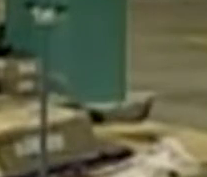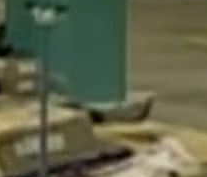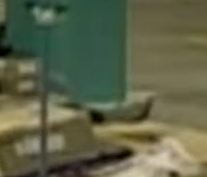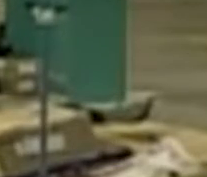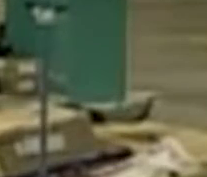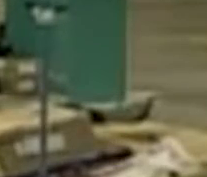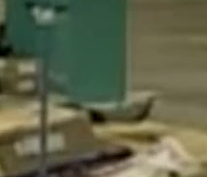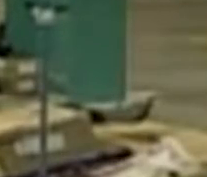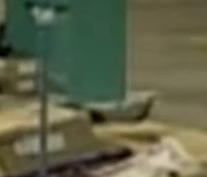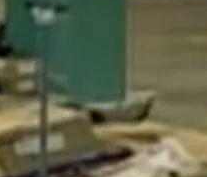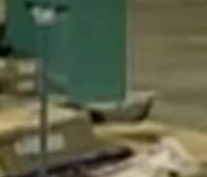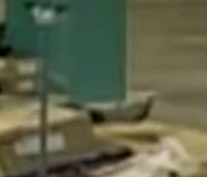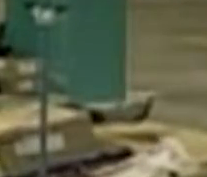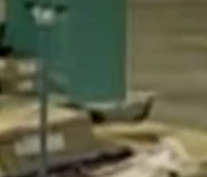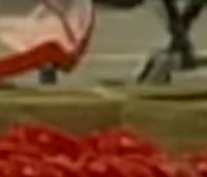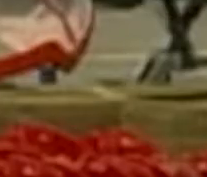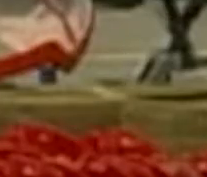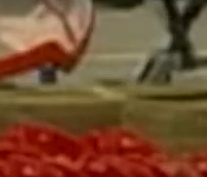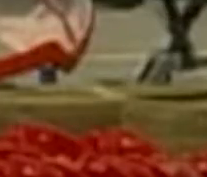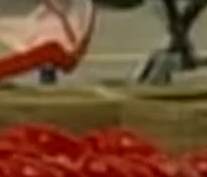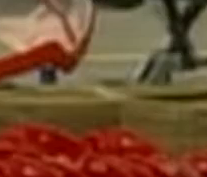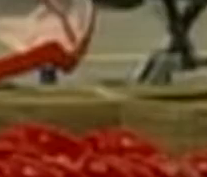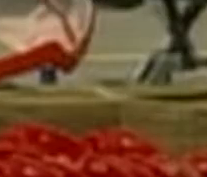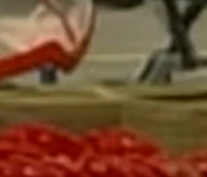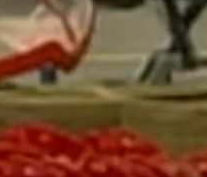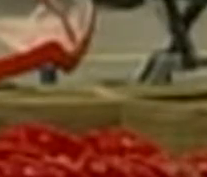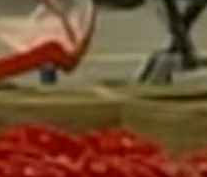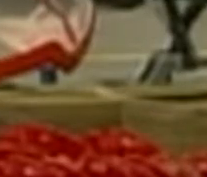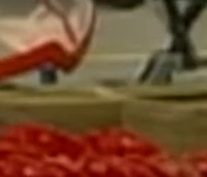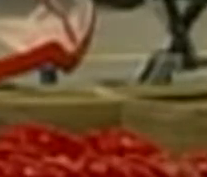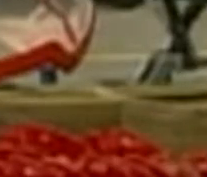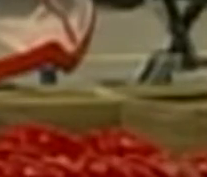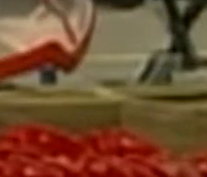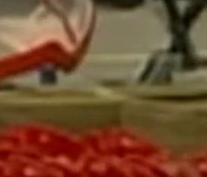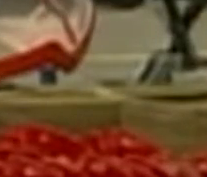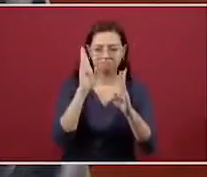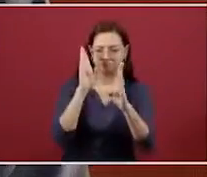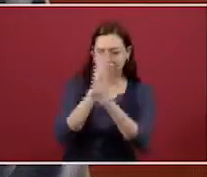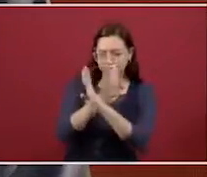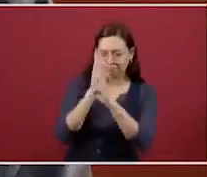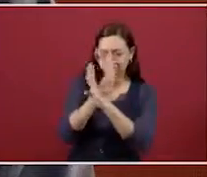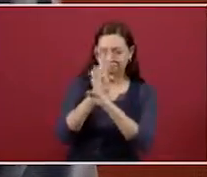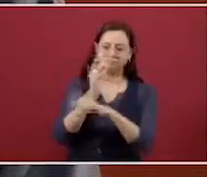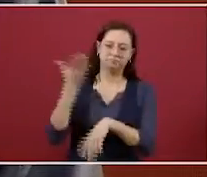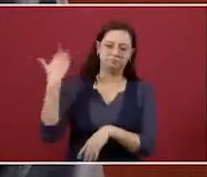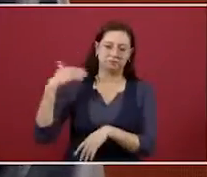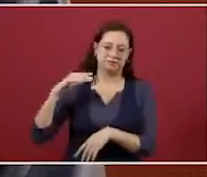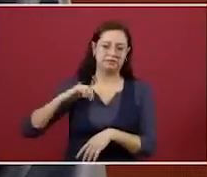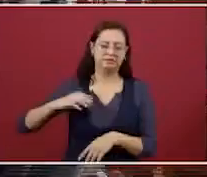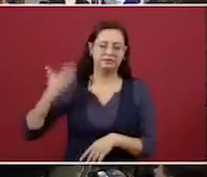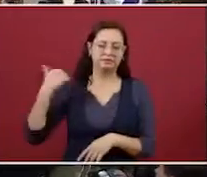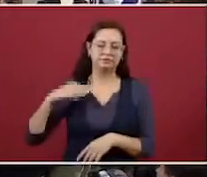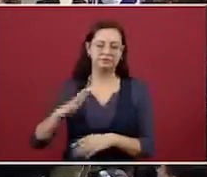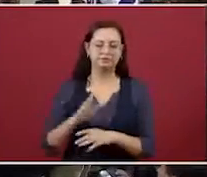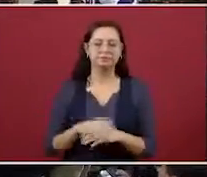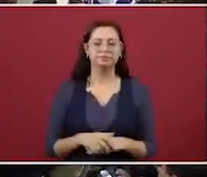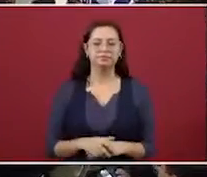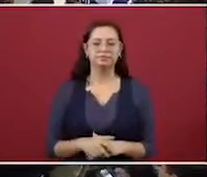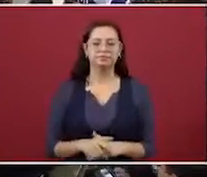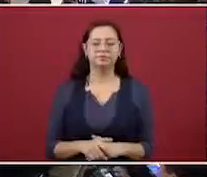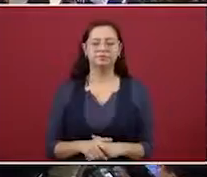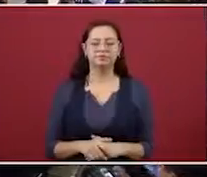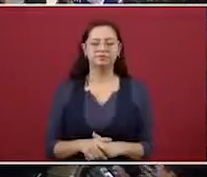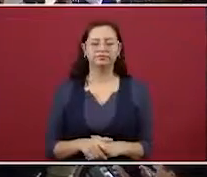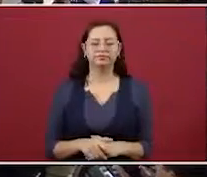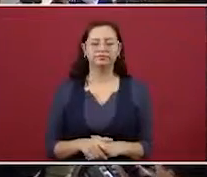yo creo que eso se va a lograr dijo el presidente aclaró que no habrá persecución política ni violación de derechos humanos pero su gobierno